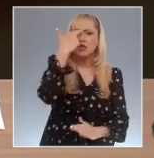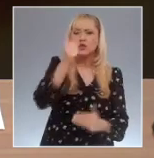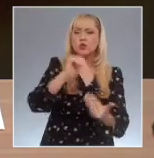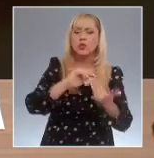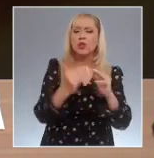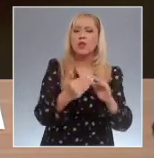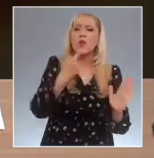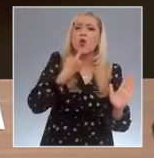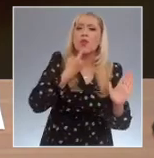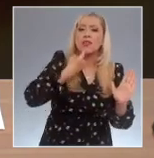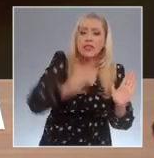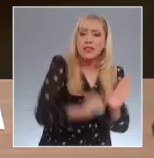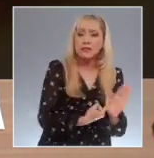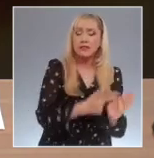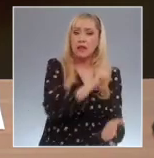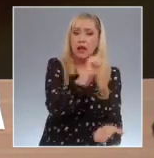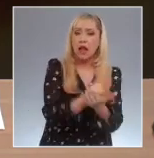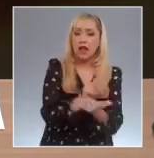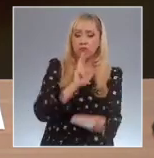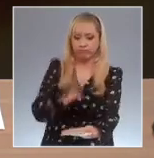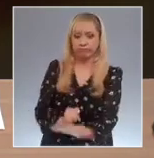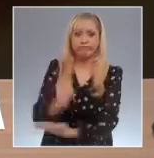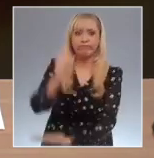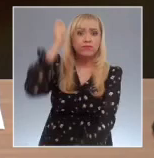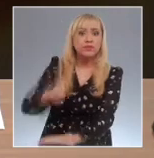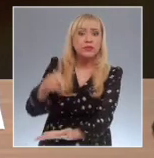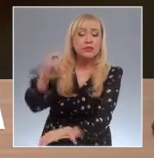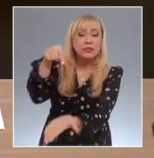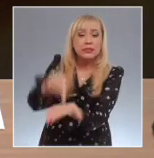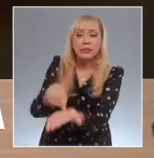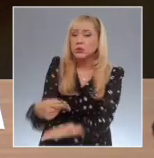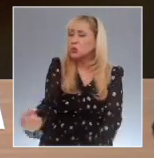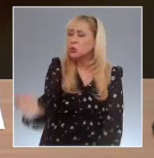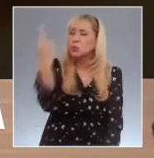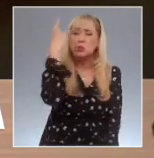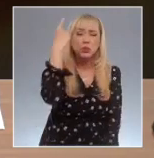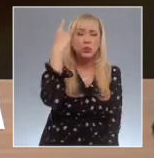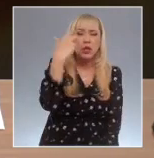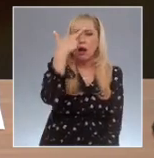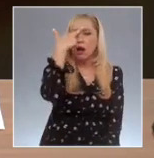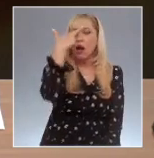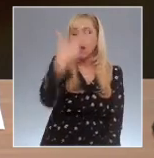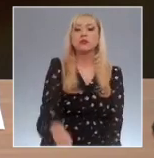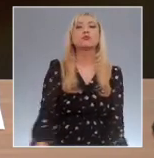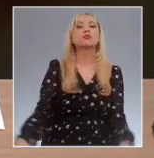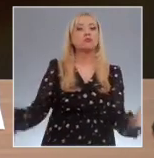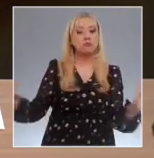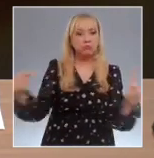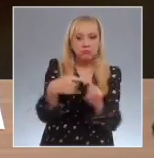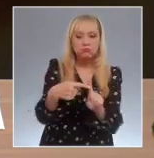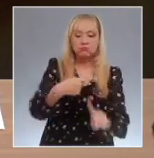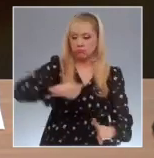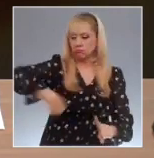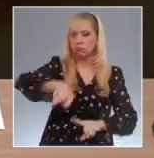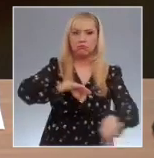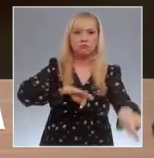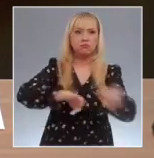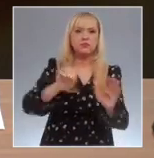sentencia son la única justificación de nuestro actuar y